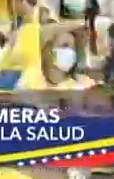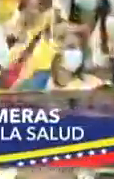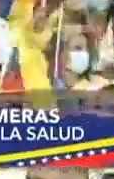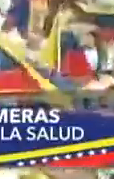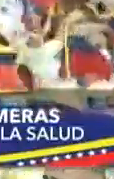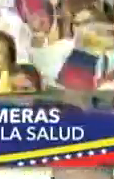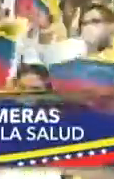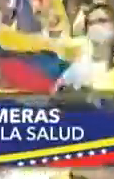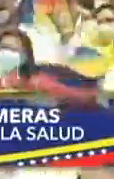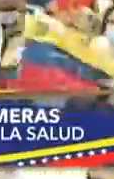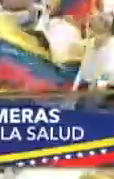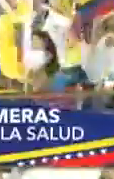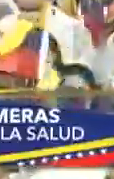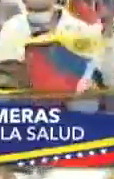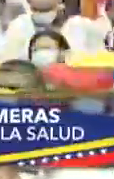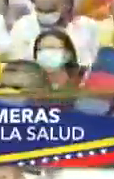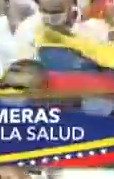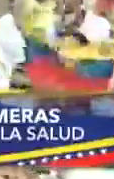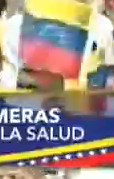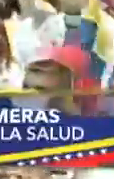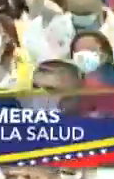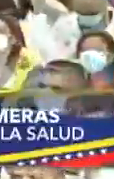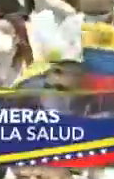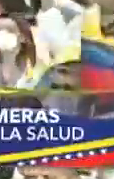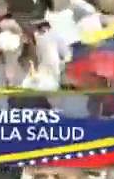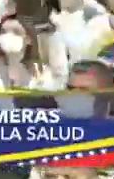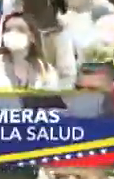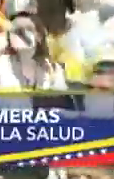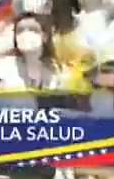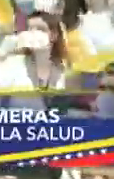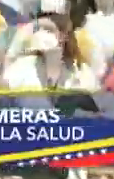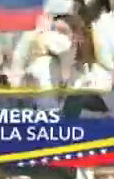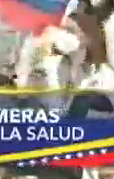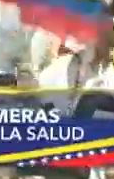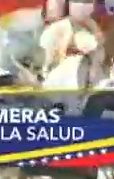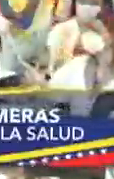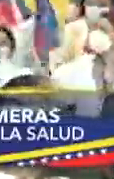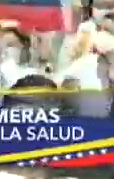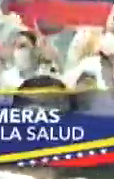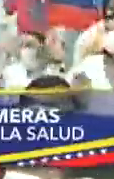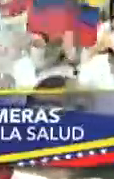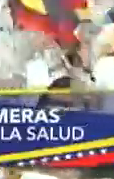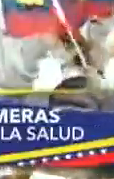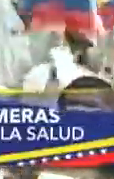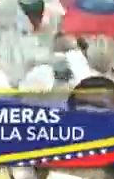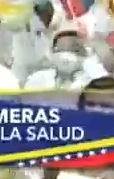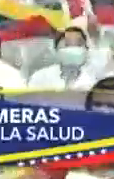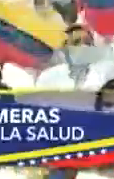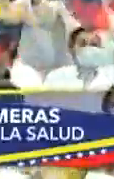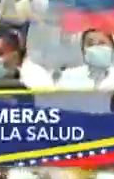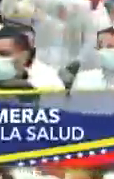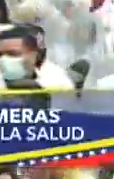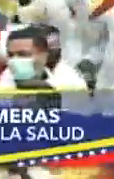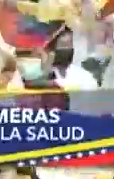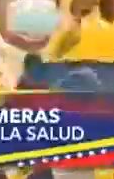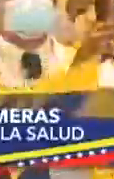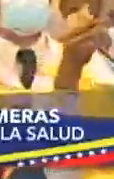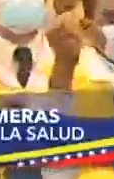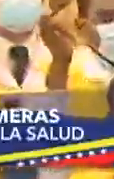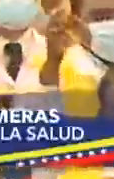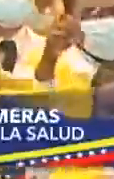de Estado en breves minutos confiere los títulos y certificará como profesionales de la salud a los egresados quienes se